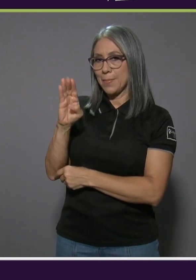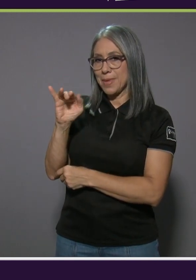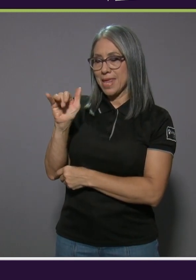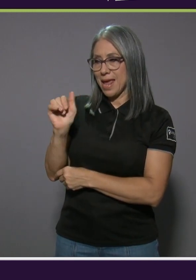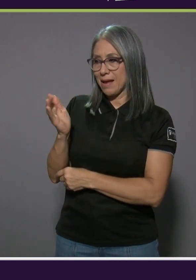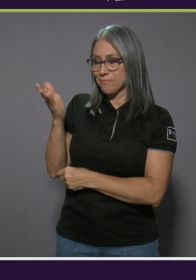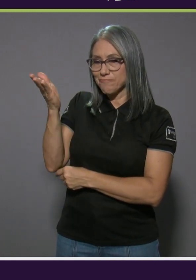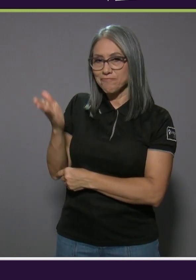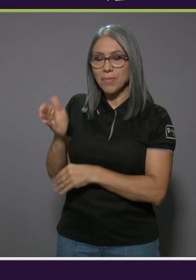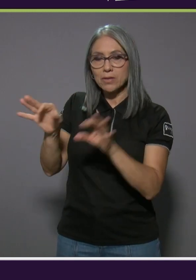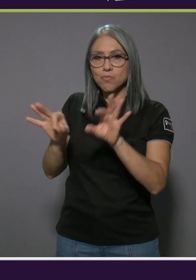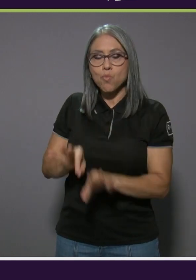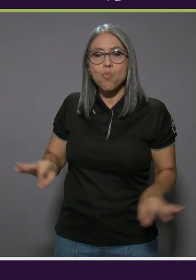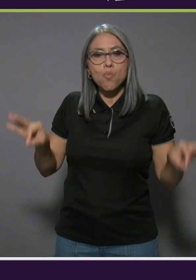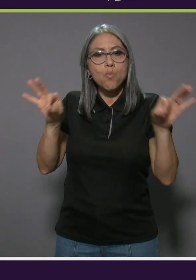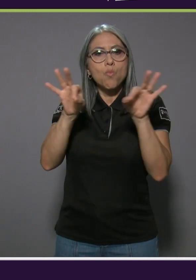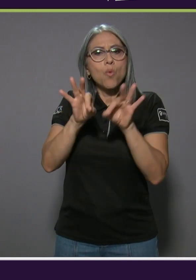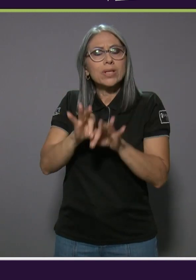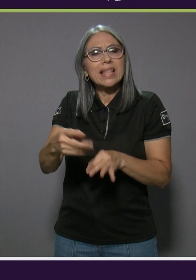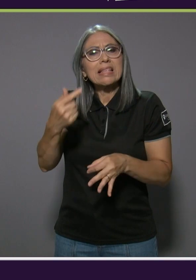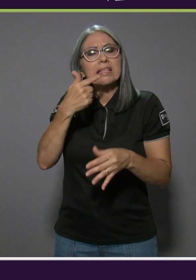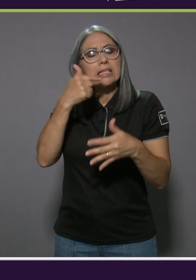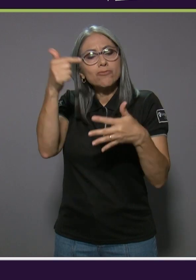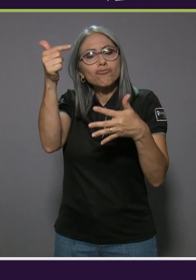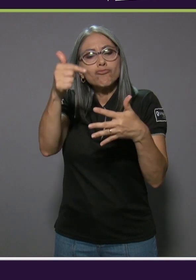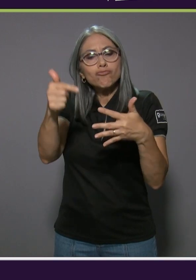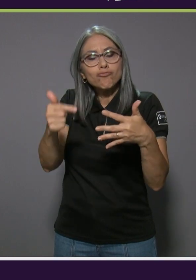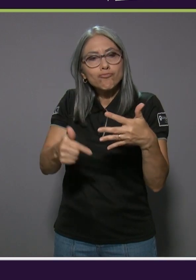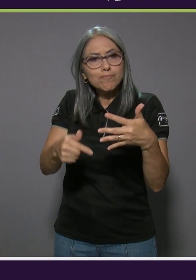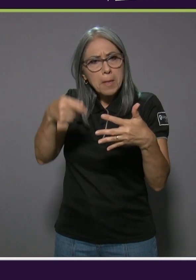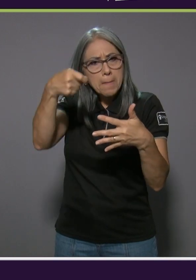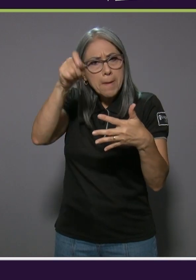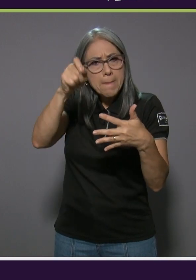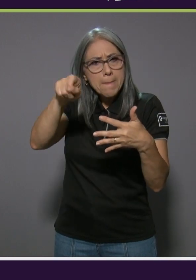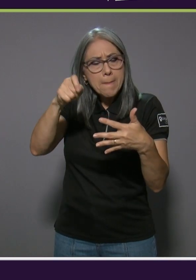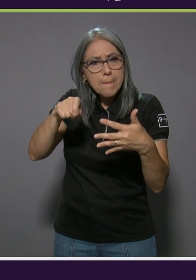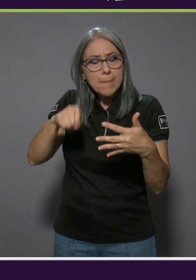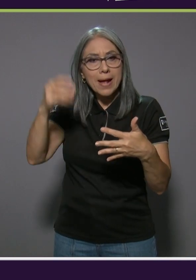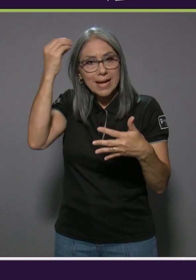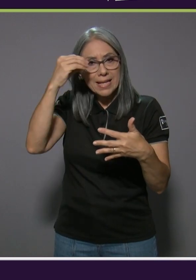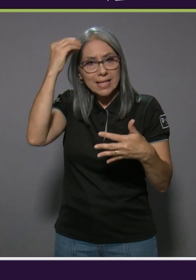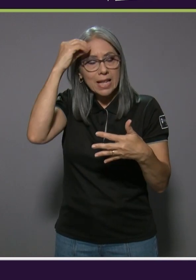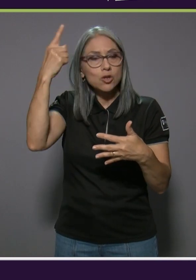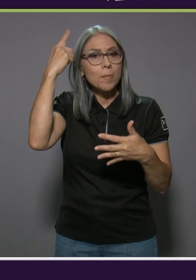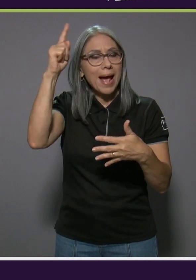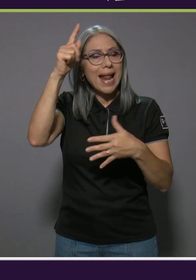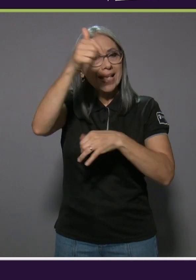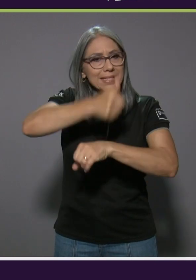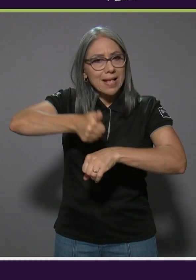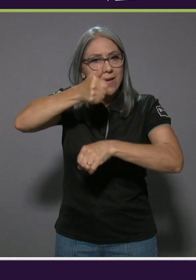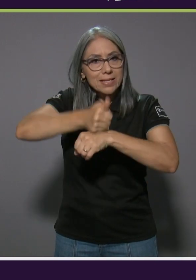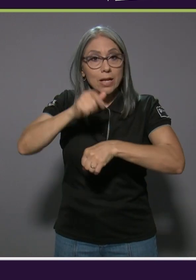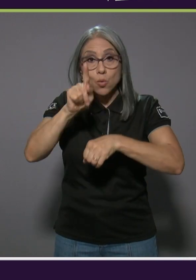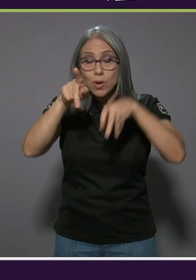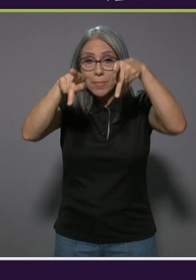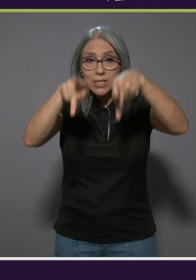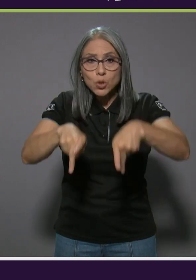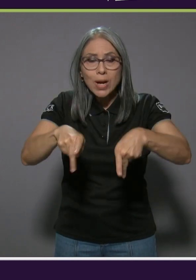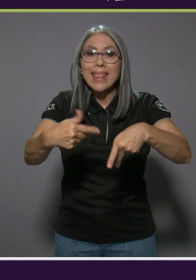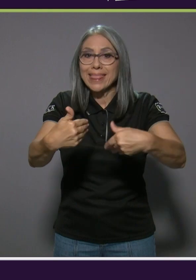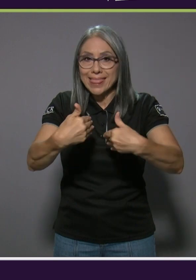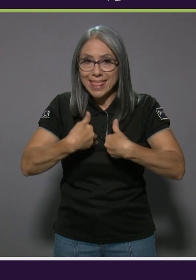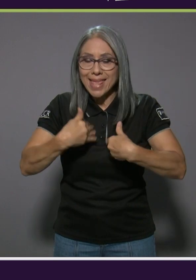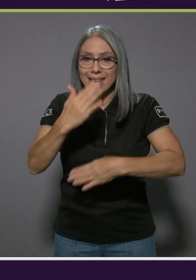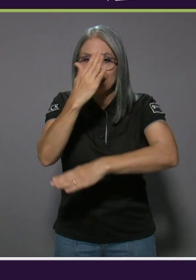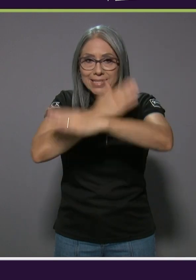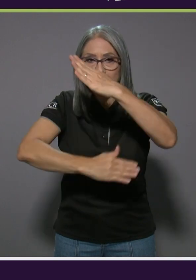reforzar cuáles son los criterios para determinar que una persona tiene una condición de discapacidad, ¿verdad? Porque suele haber mucha confusión